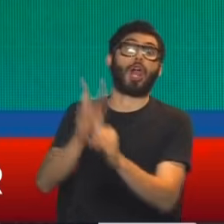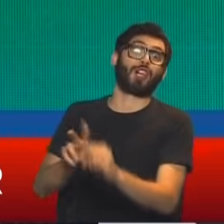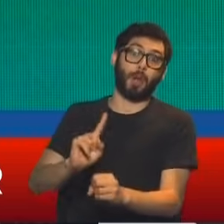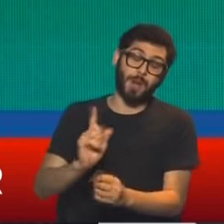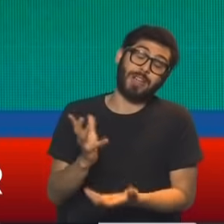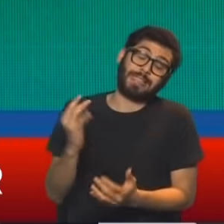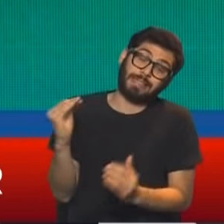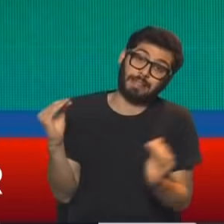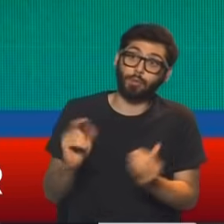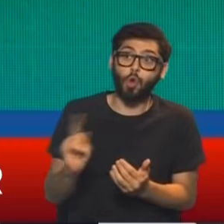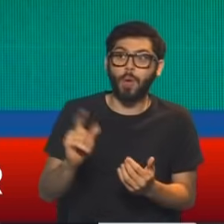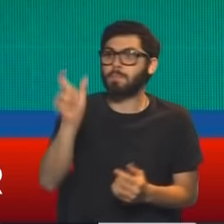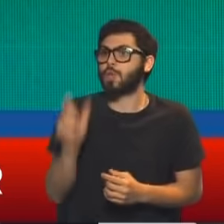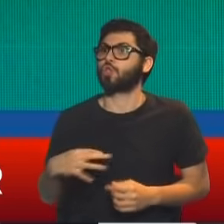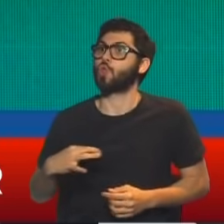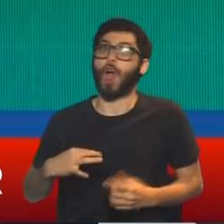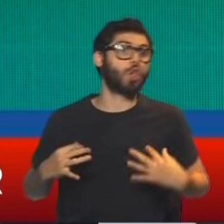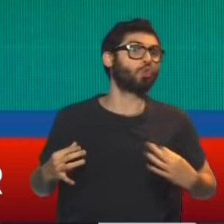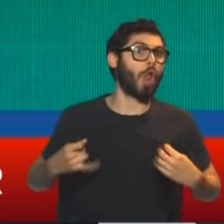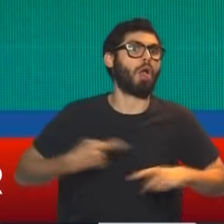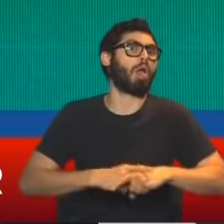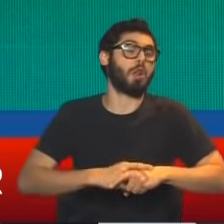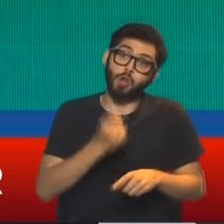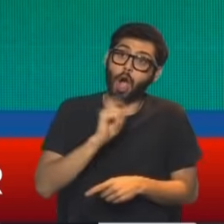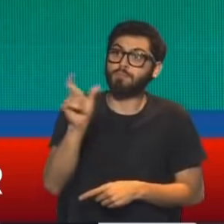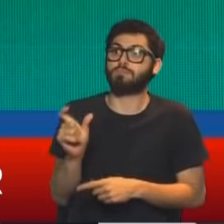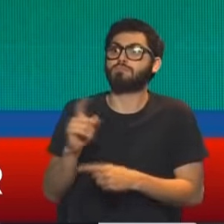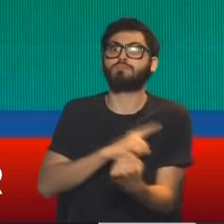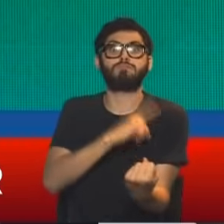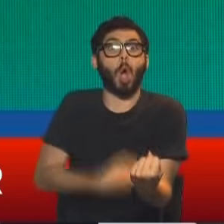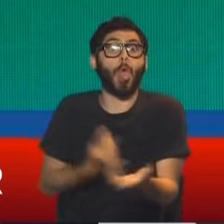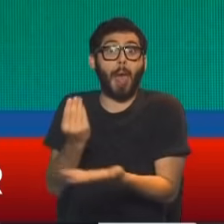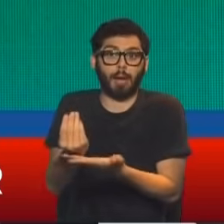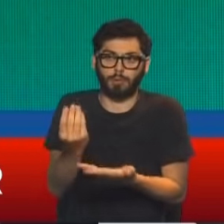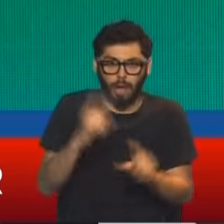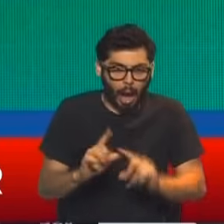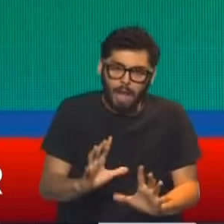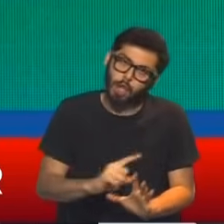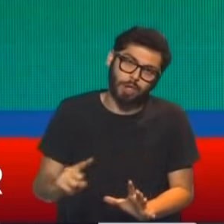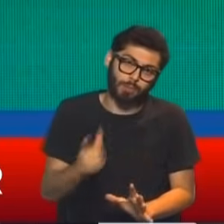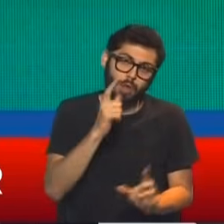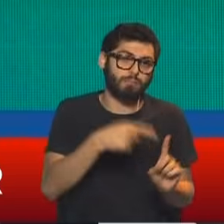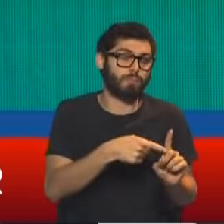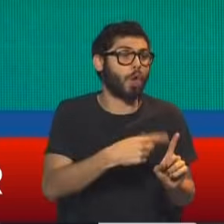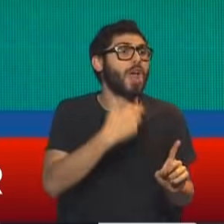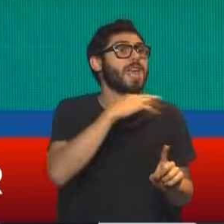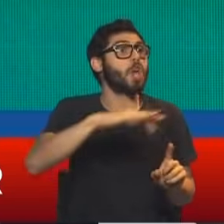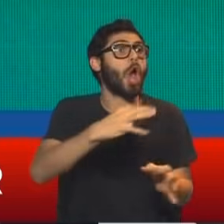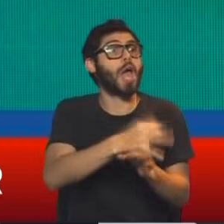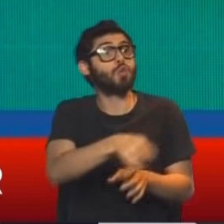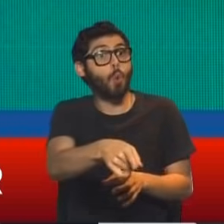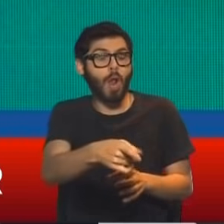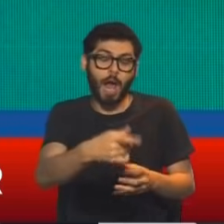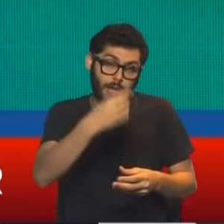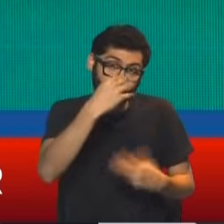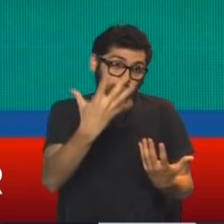puede discutir mano a mano con otro. Uno está en un lugar de poder, desde el cual no se puede hacer esto, ¿no? Señalar, por supuesto, el colegio de las hijas de quien